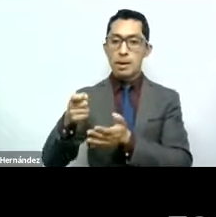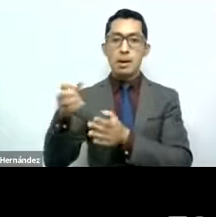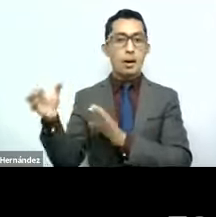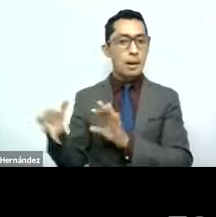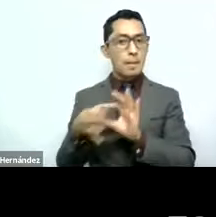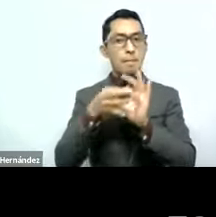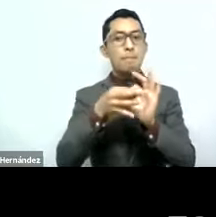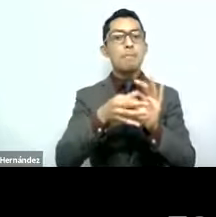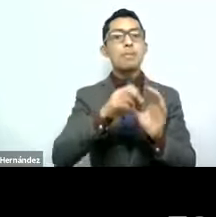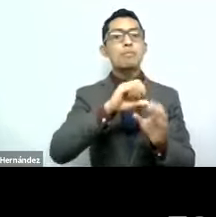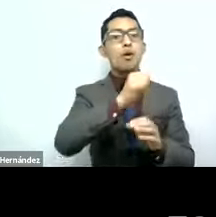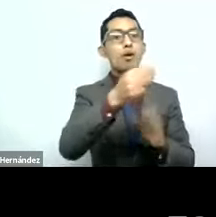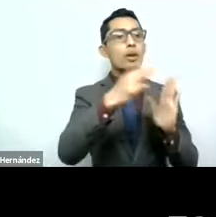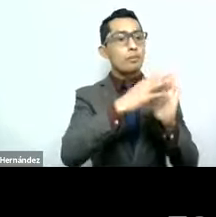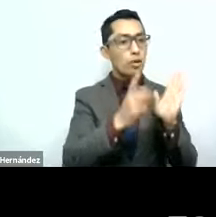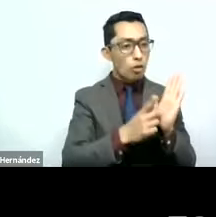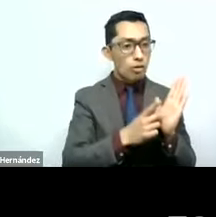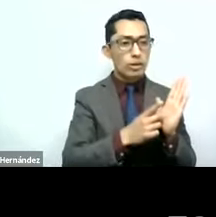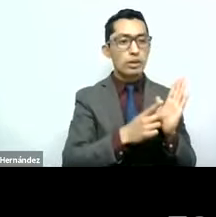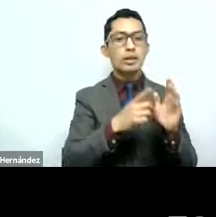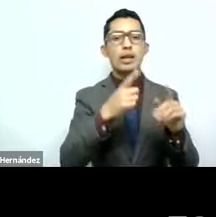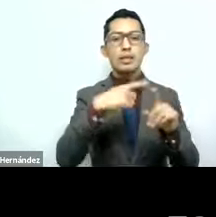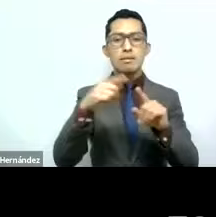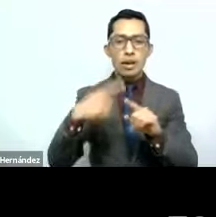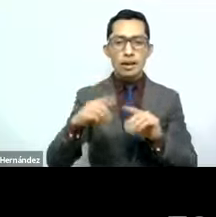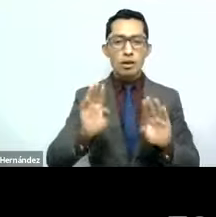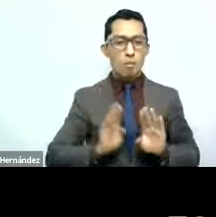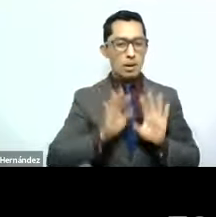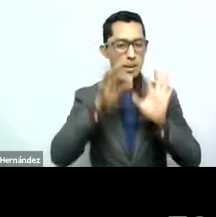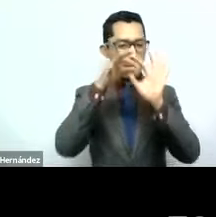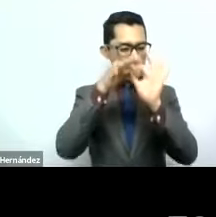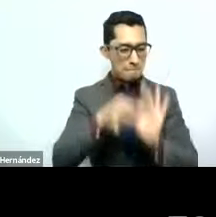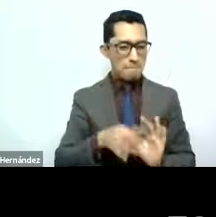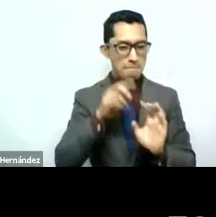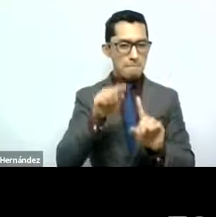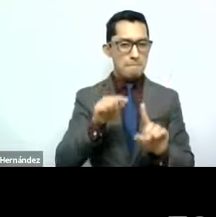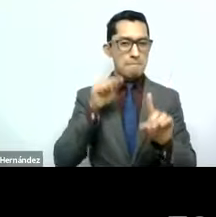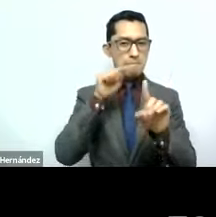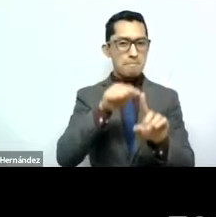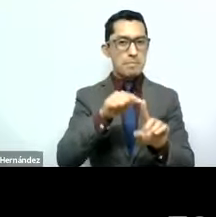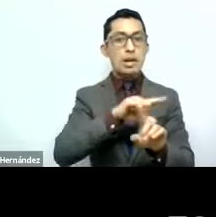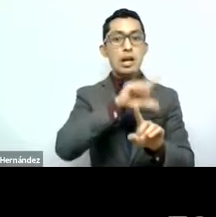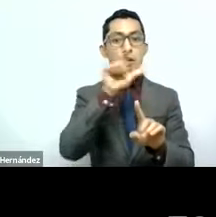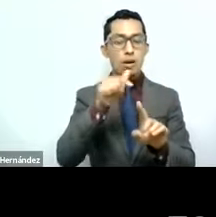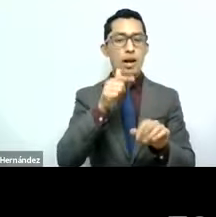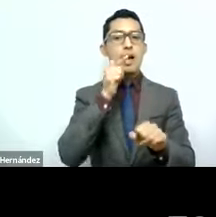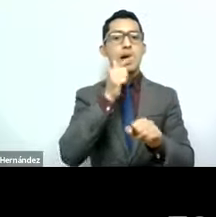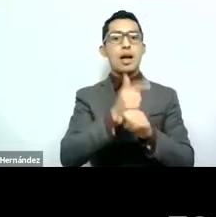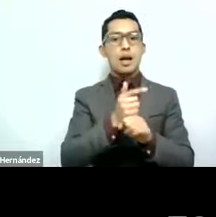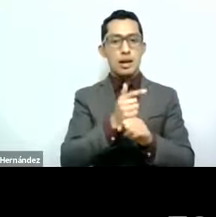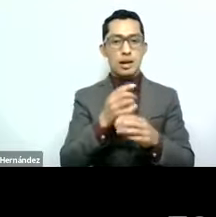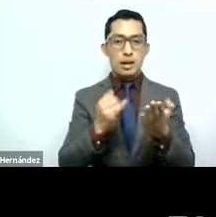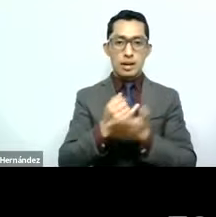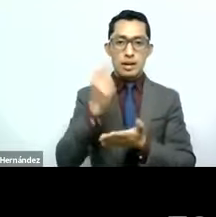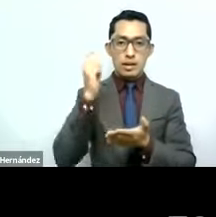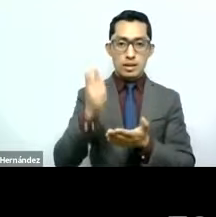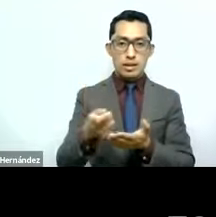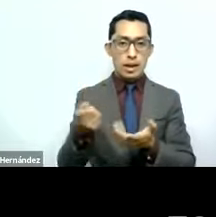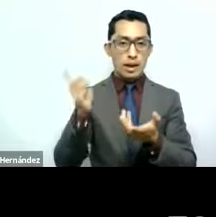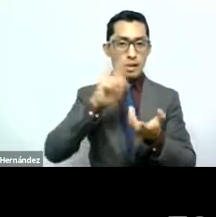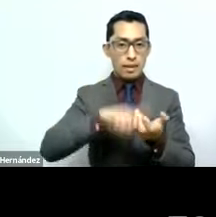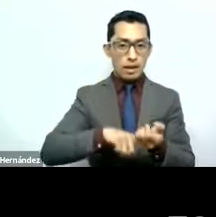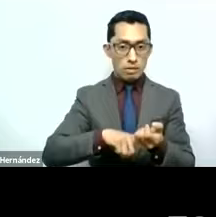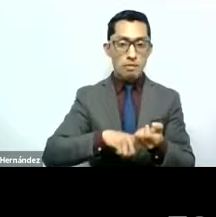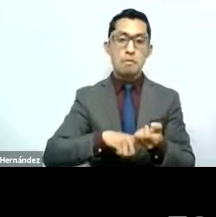uso de una y otra metodología, y que la identifique en cada sentencia me parece